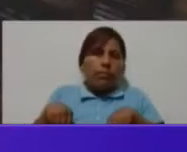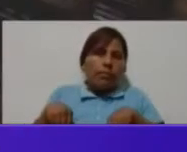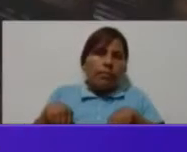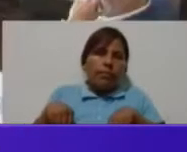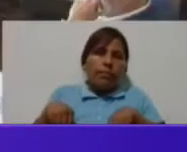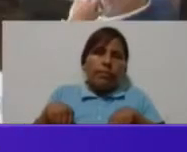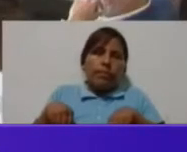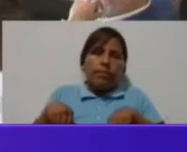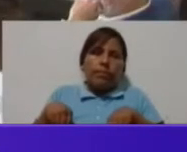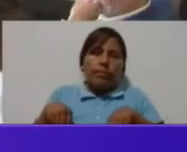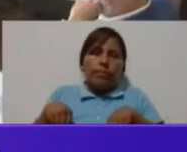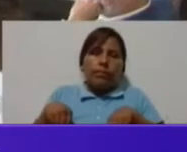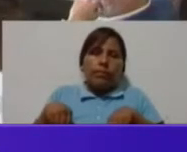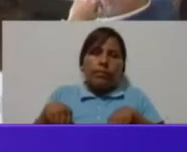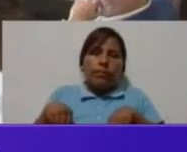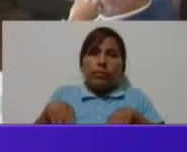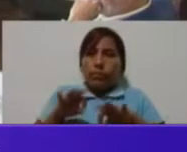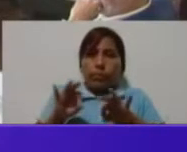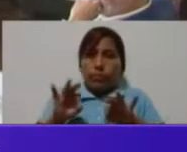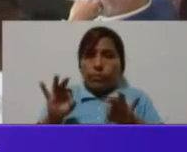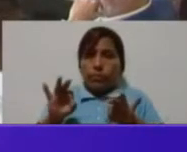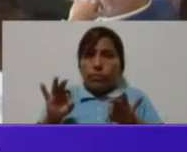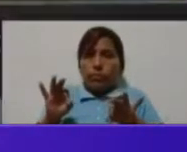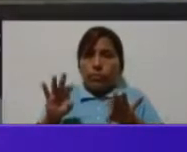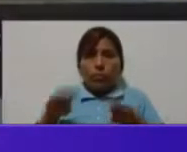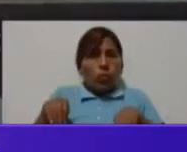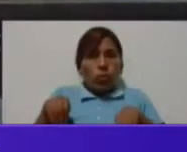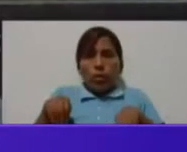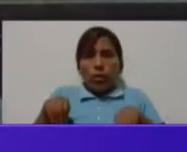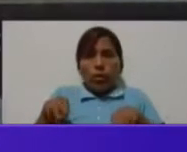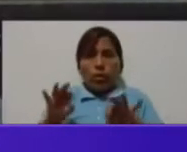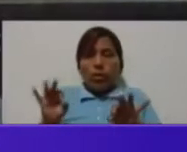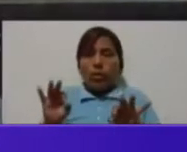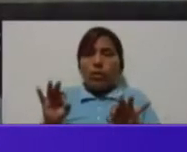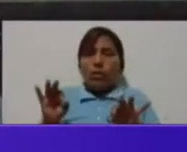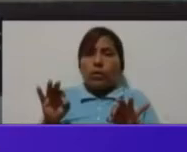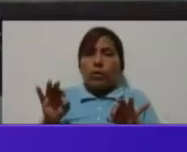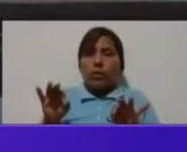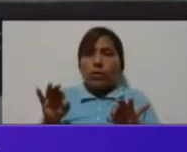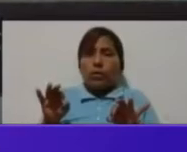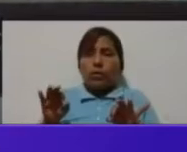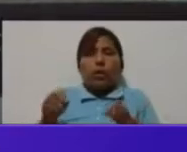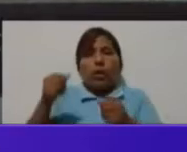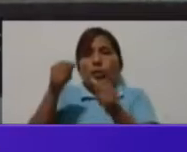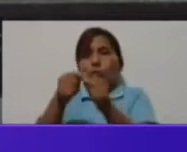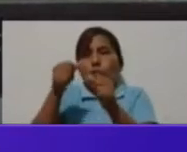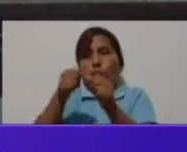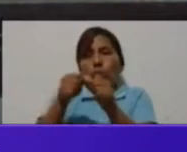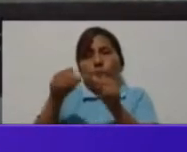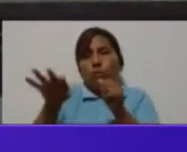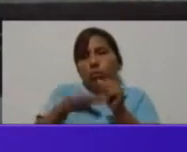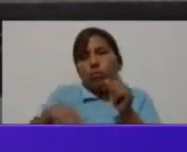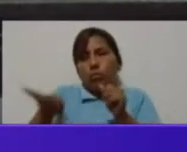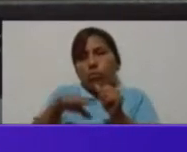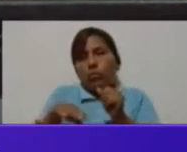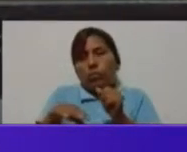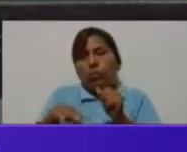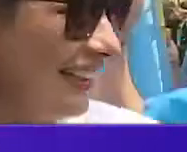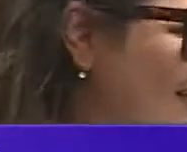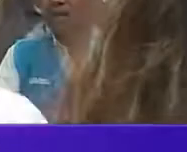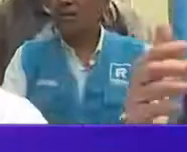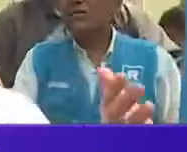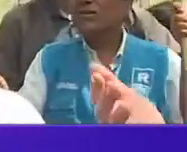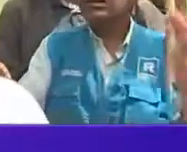no se ha llegado al mínimo necesario, que era el 60% de